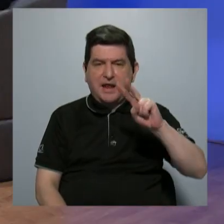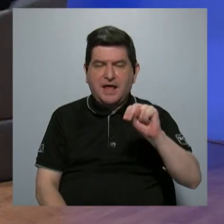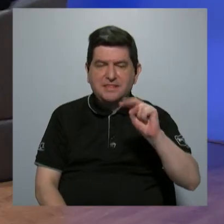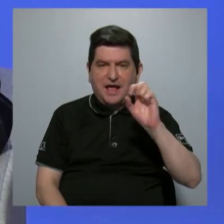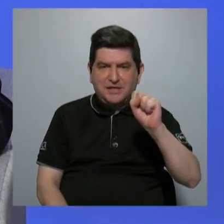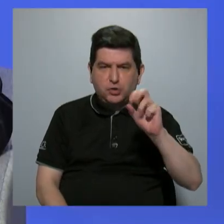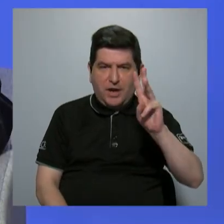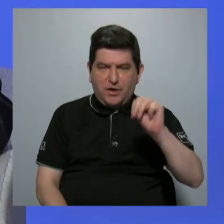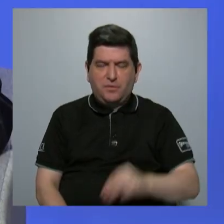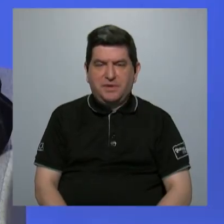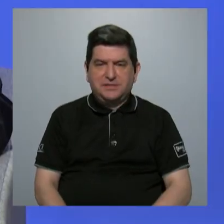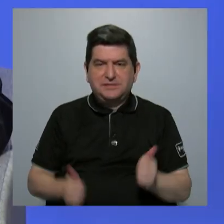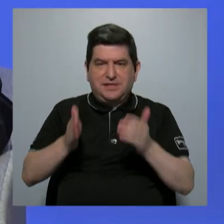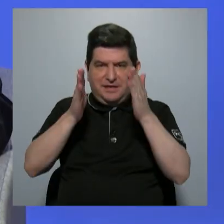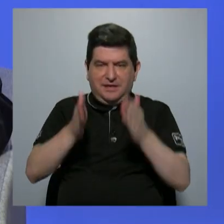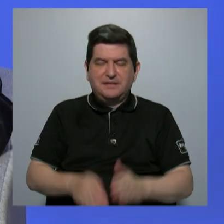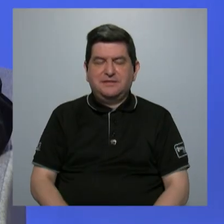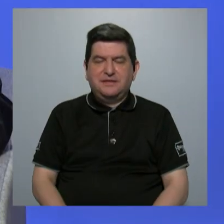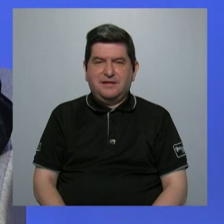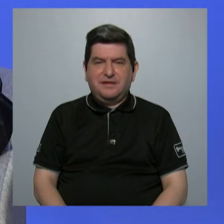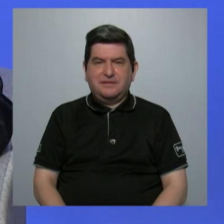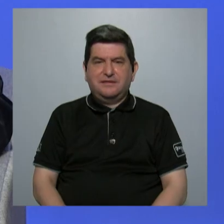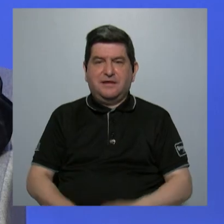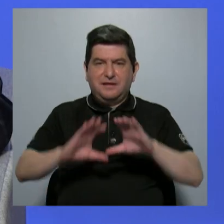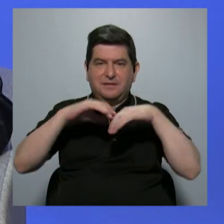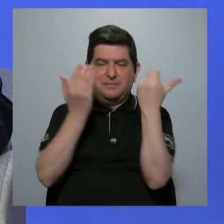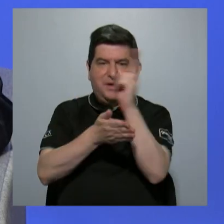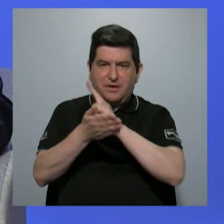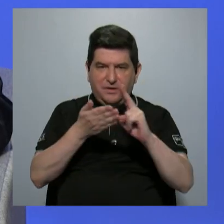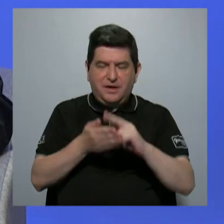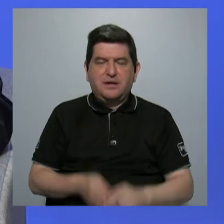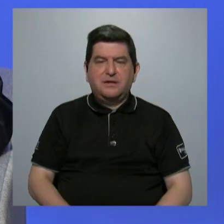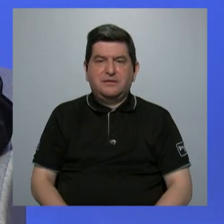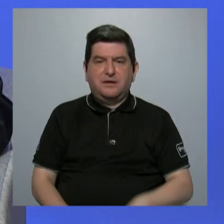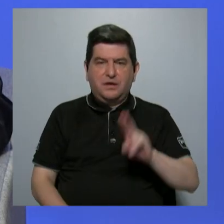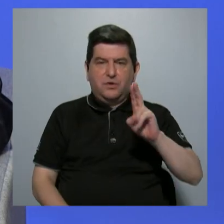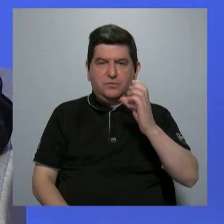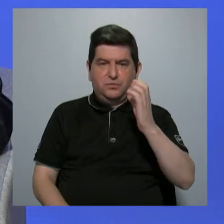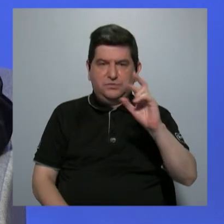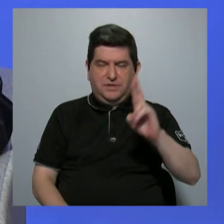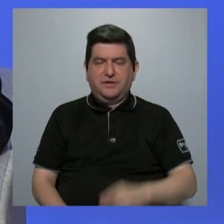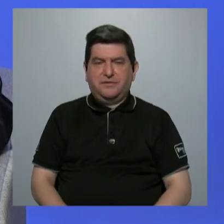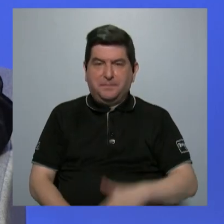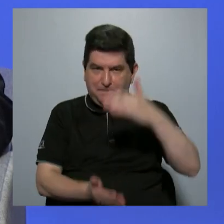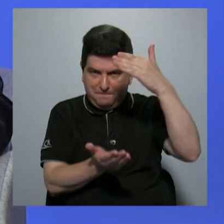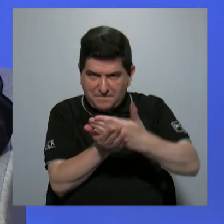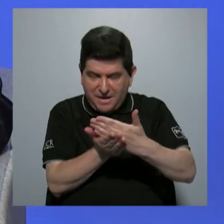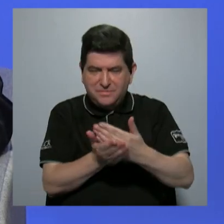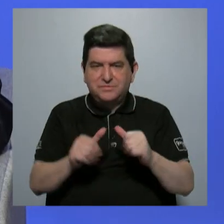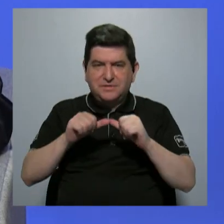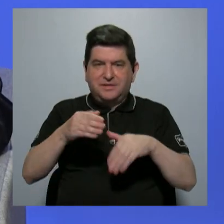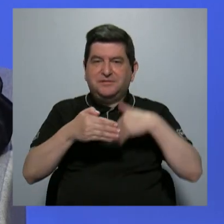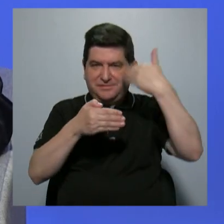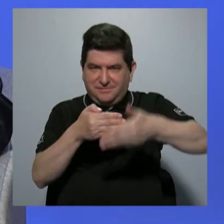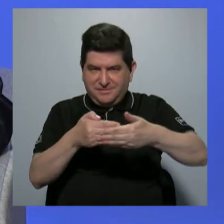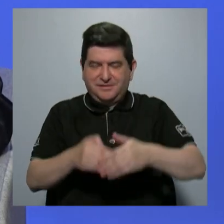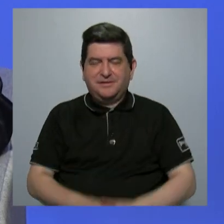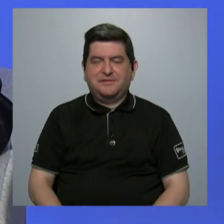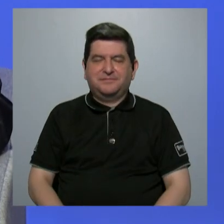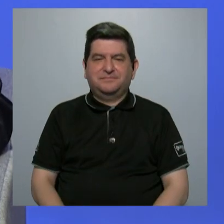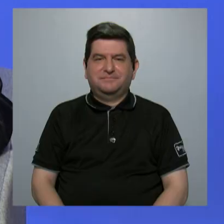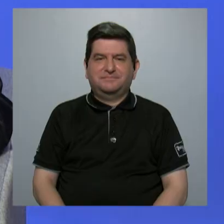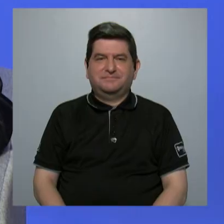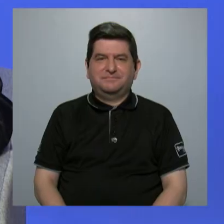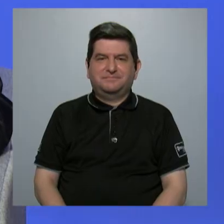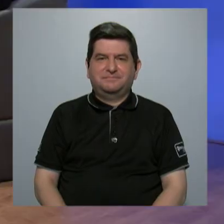Solano Mesa, quien aspira a ocupar un puesto en el Consejo Universitario de la Universidad de Costa Rica. Vamos a hacer una breve pausa y enseguida continuamos con esta